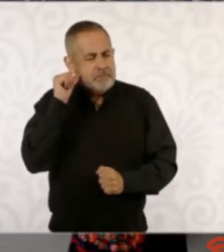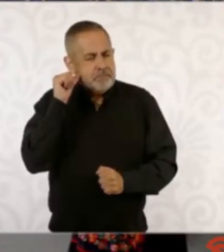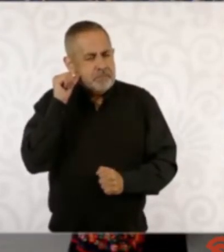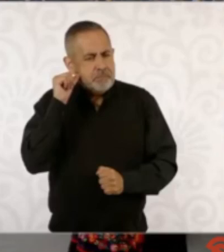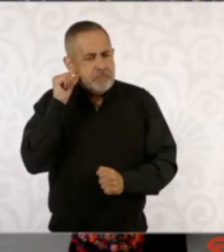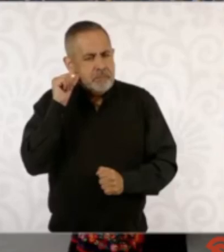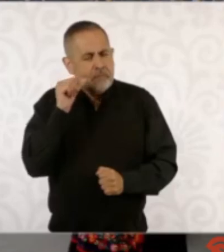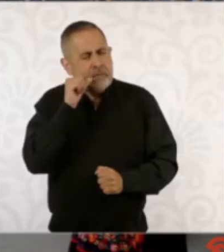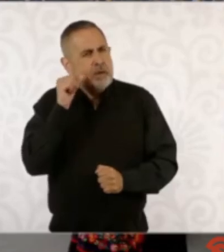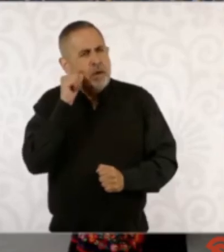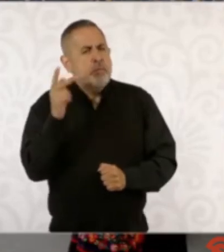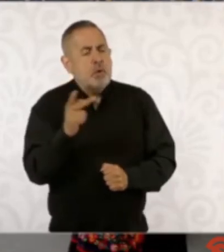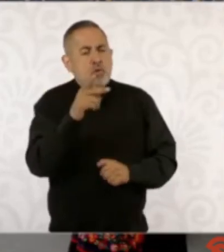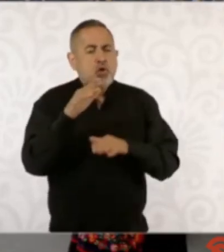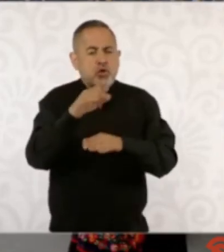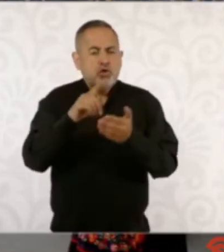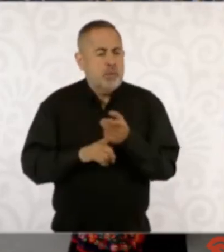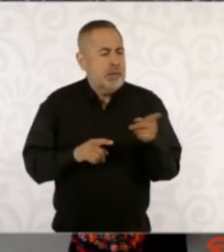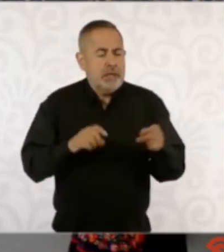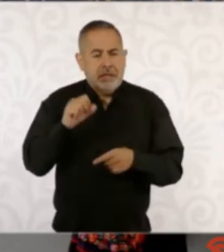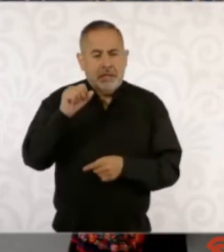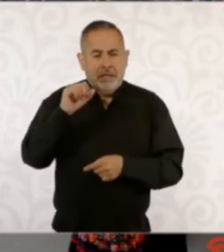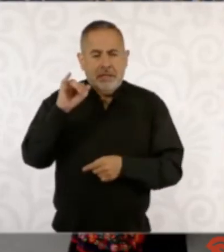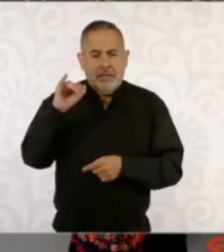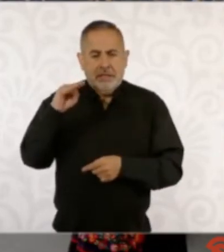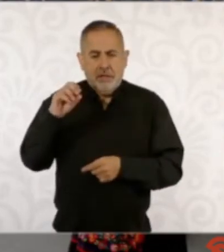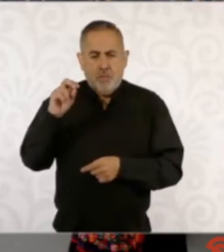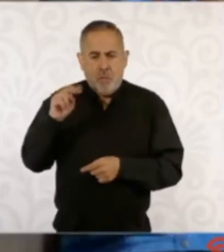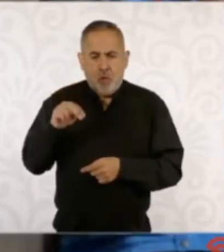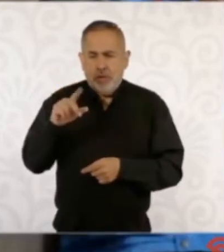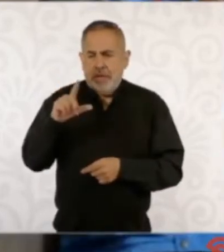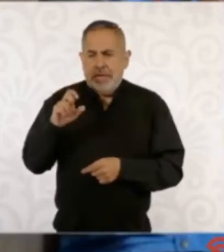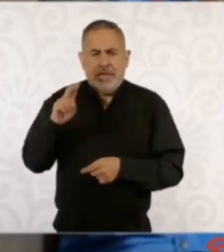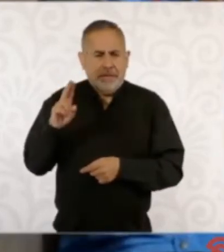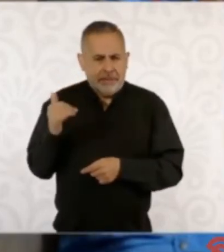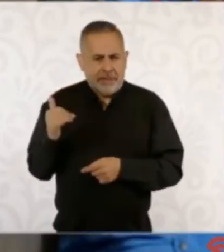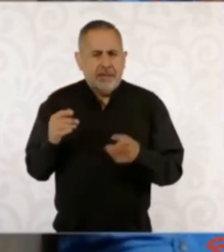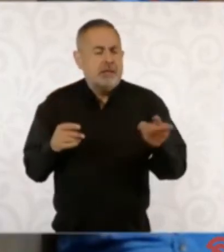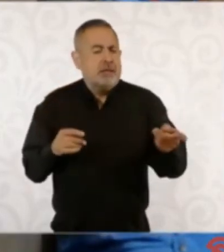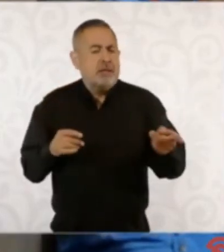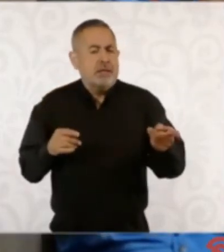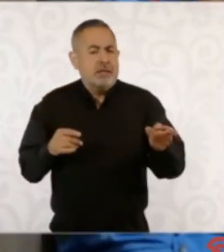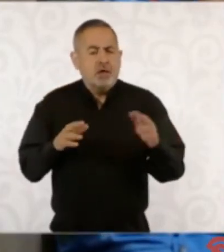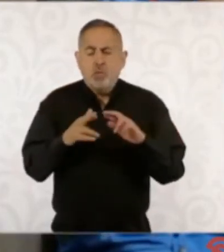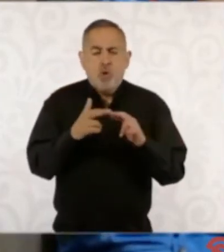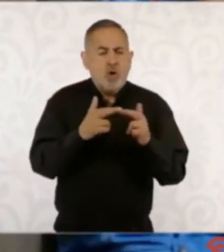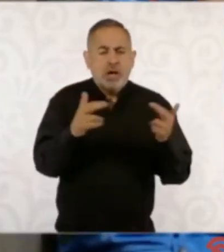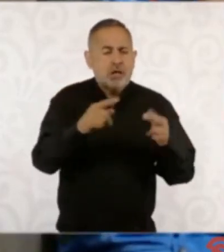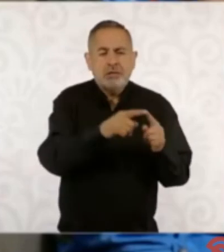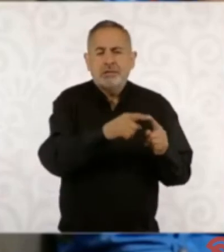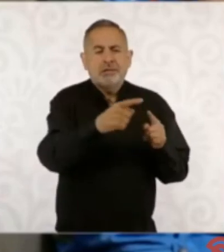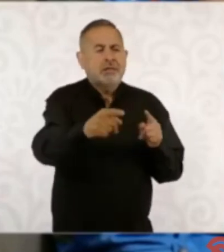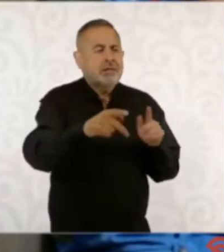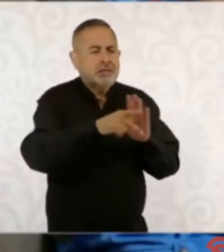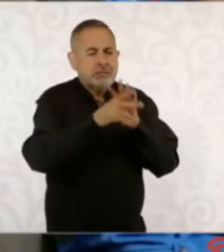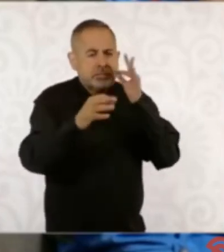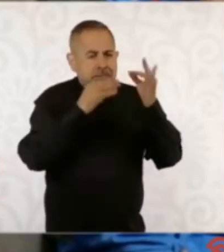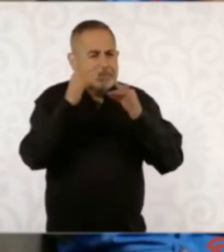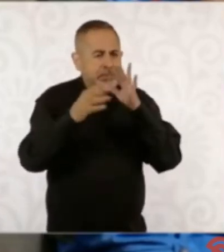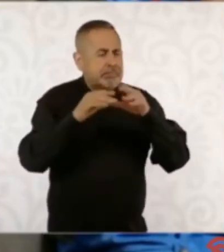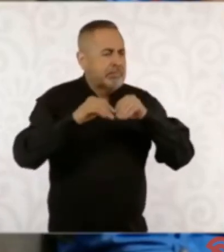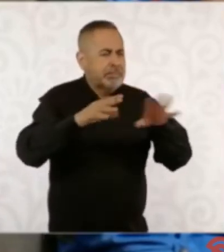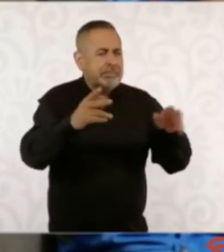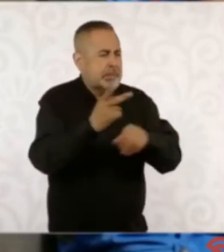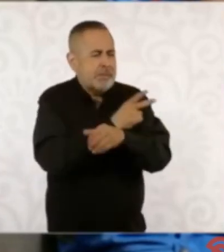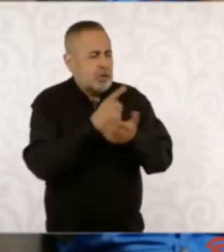le pregunto sobre el caso de Simón Levy y especialmente la relación que hubo con los medios de comunicación en este